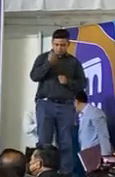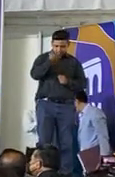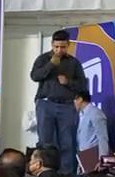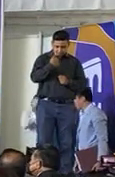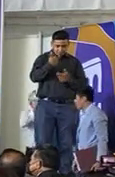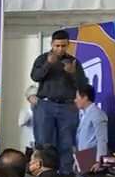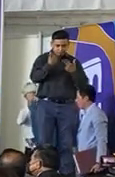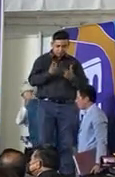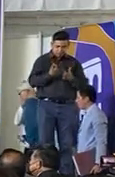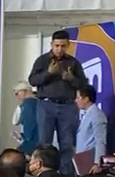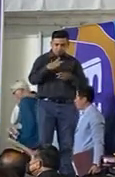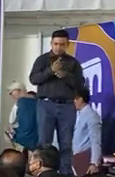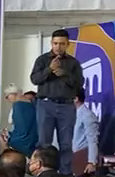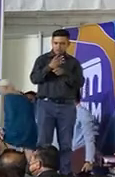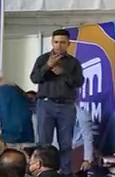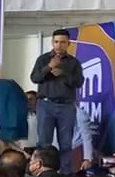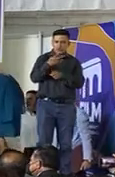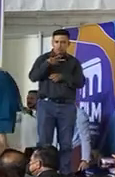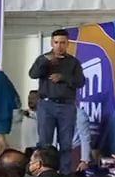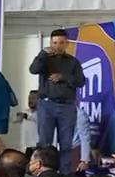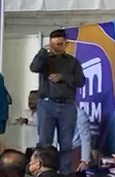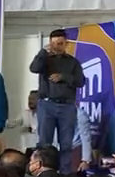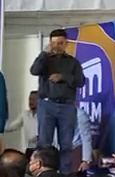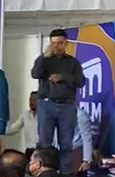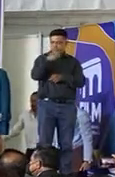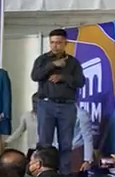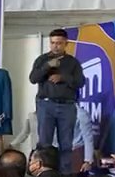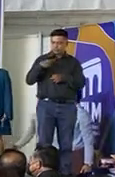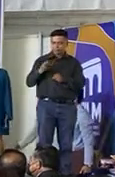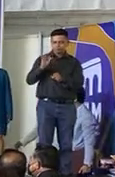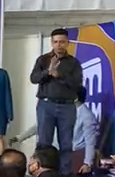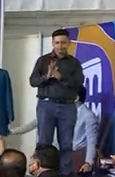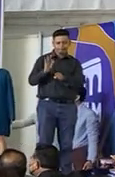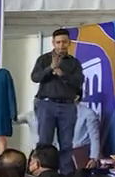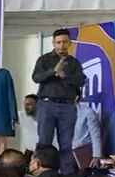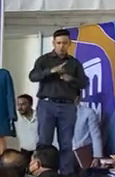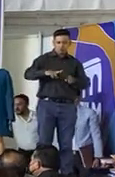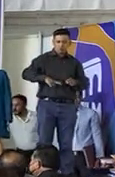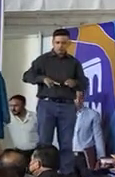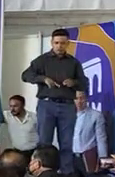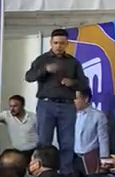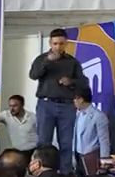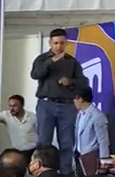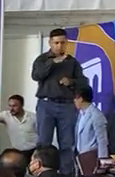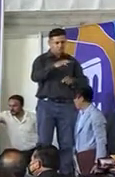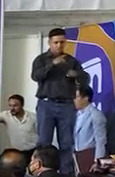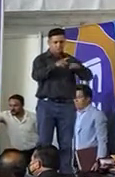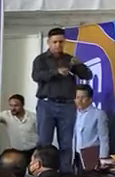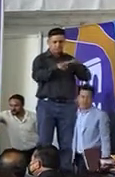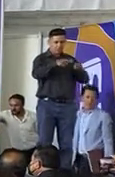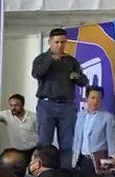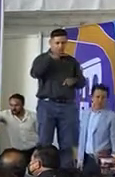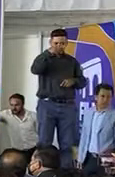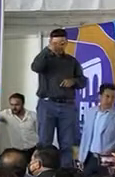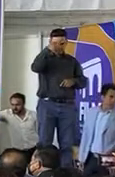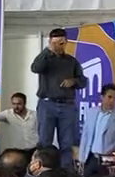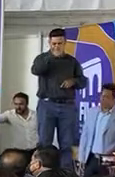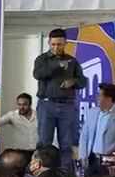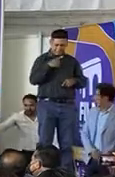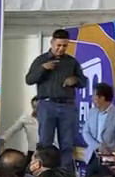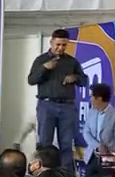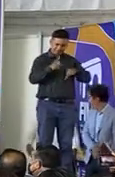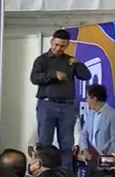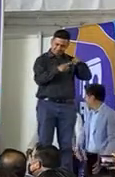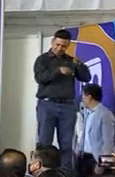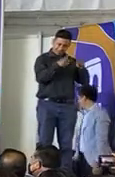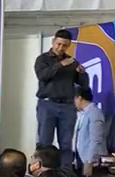que desde el gobierno existan acciones para trabajar en contra de todos los vicios que se